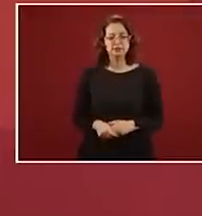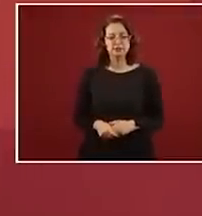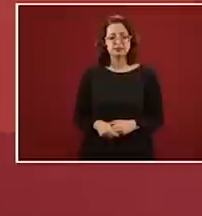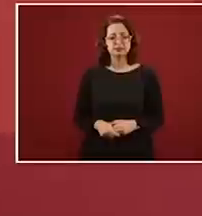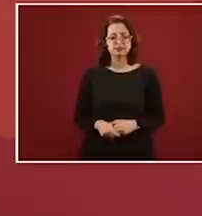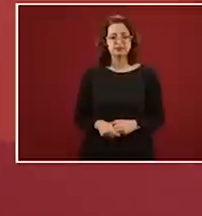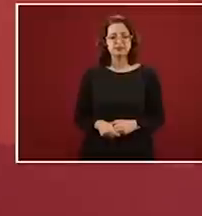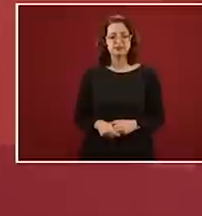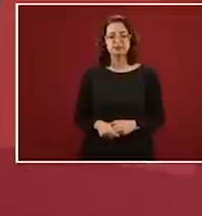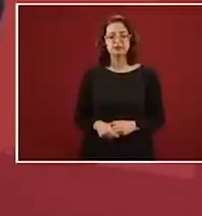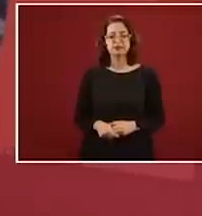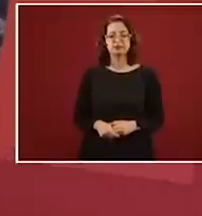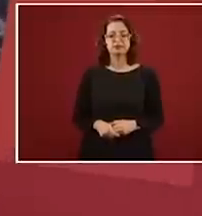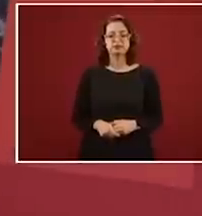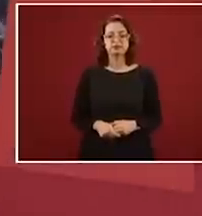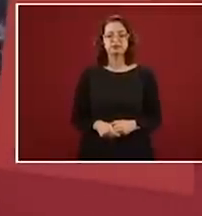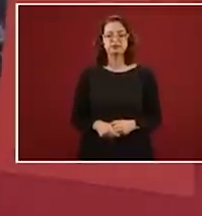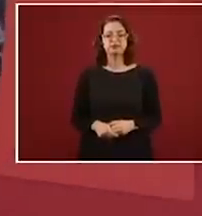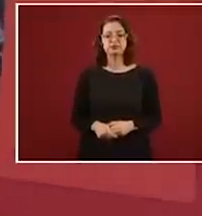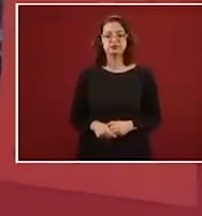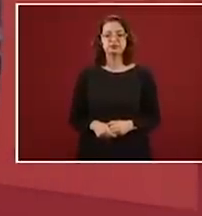Y agreguen